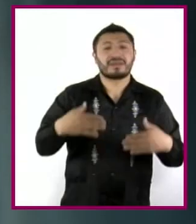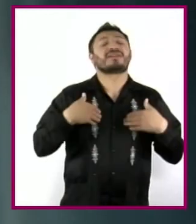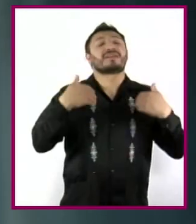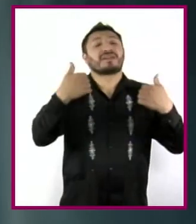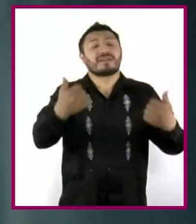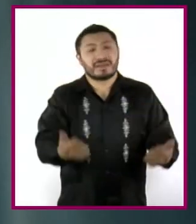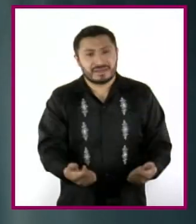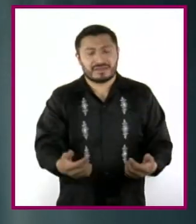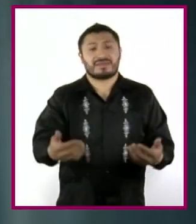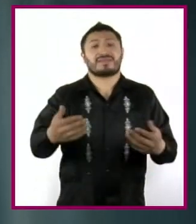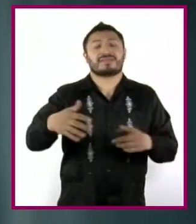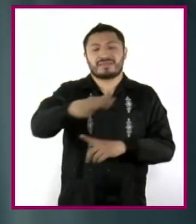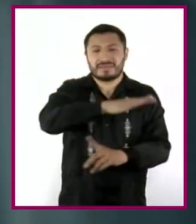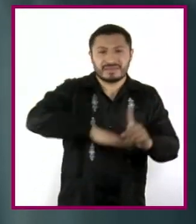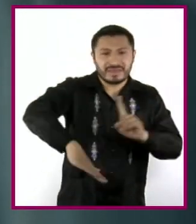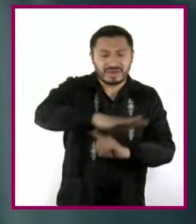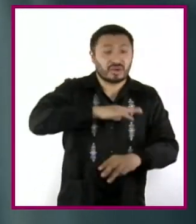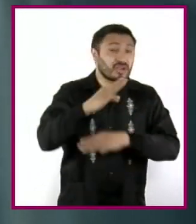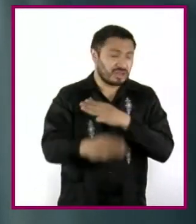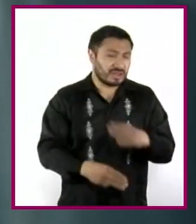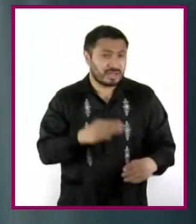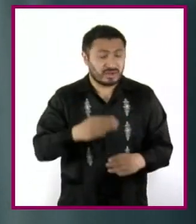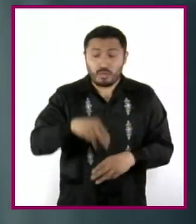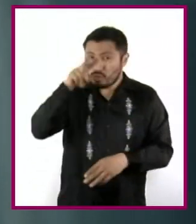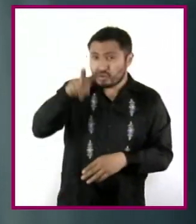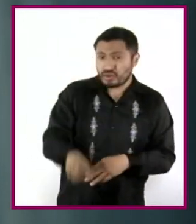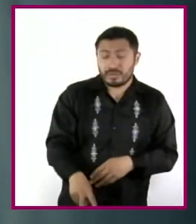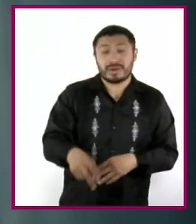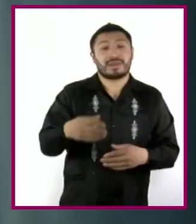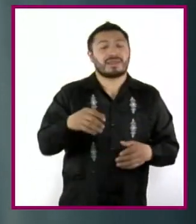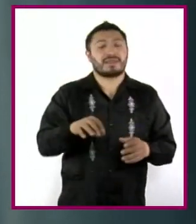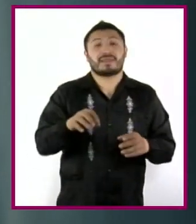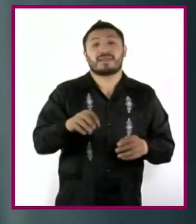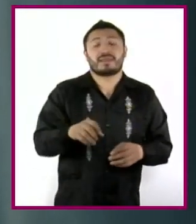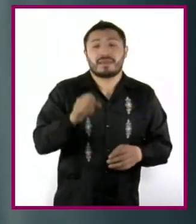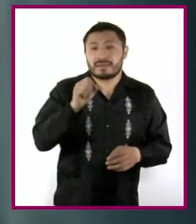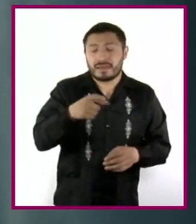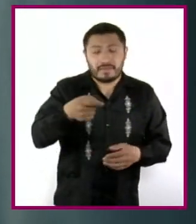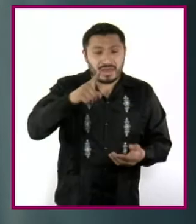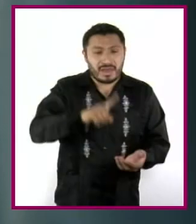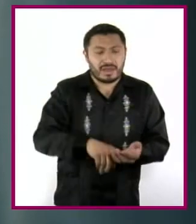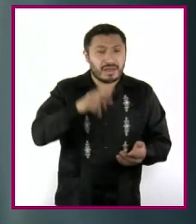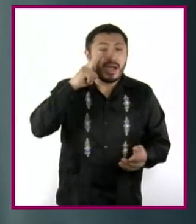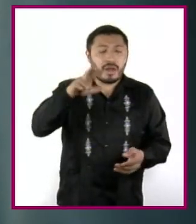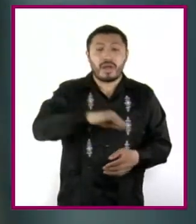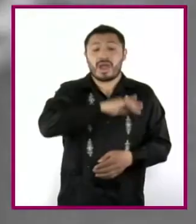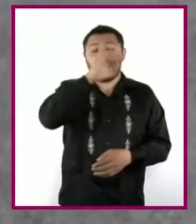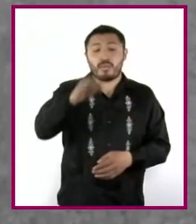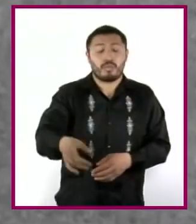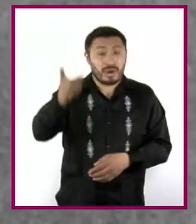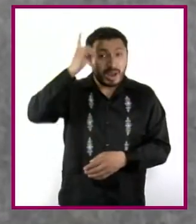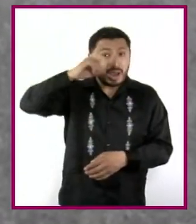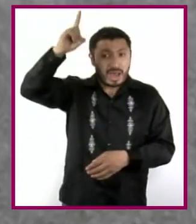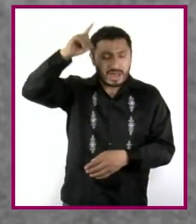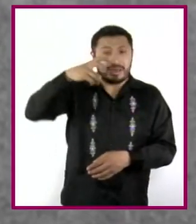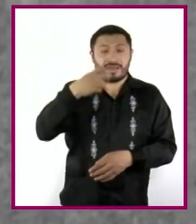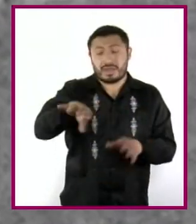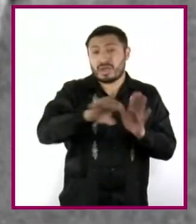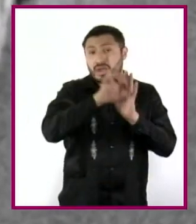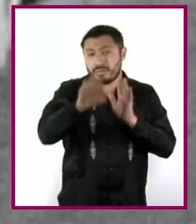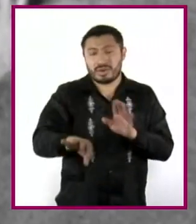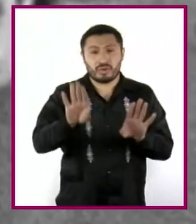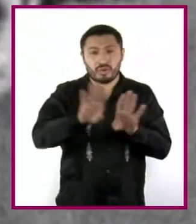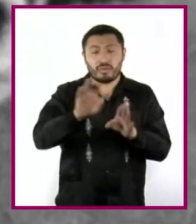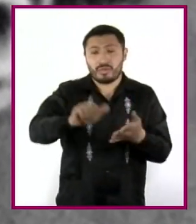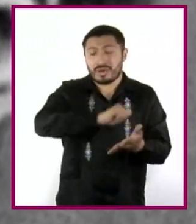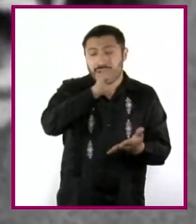e interpretar el mundo. Ante todo, ejemplificado en la famosa muerte de Dios, cuya acta de defunción